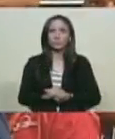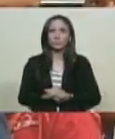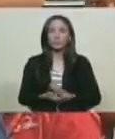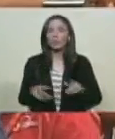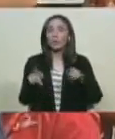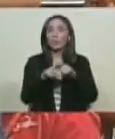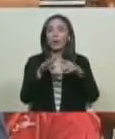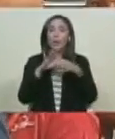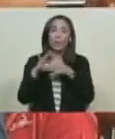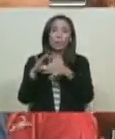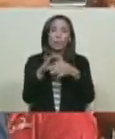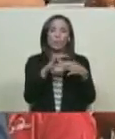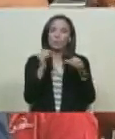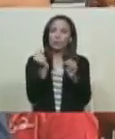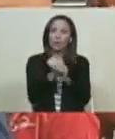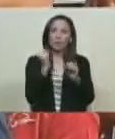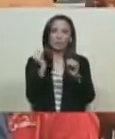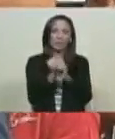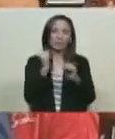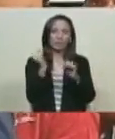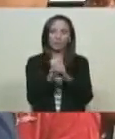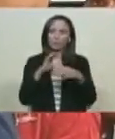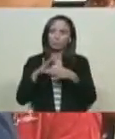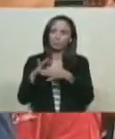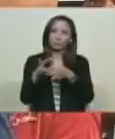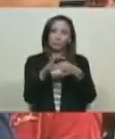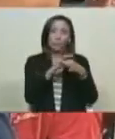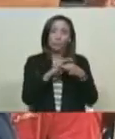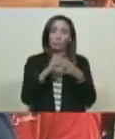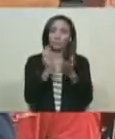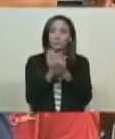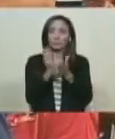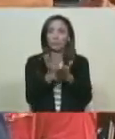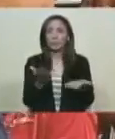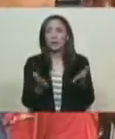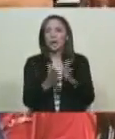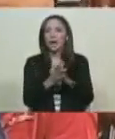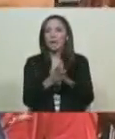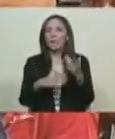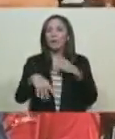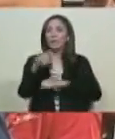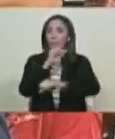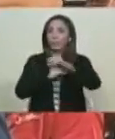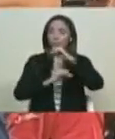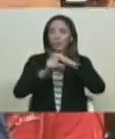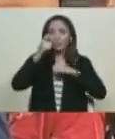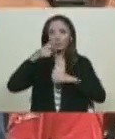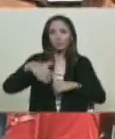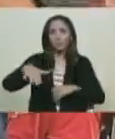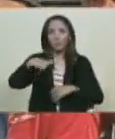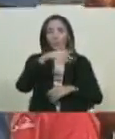sinergia, trabajando por el pueblo, trabajando por ese pueblo de verdad que